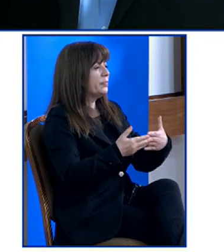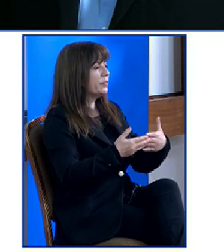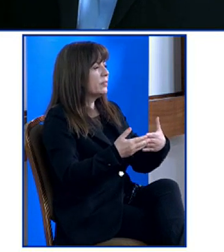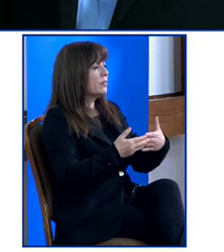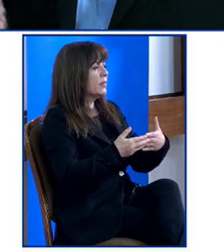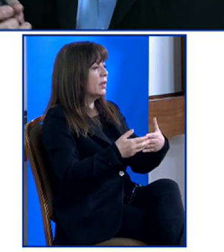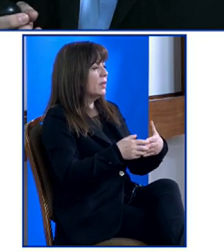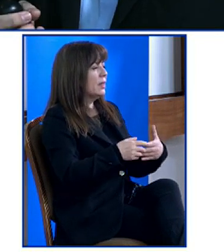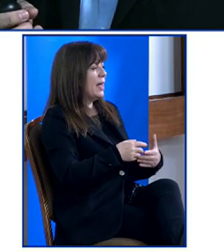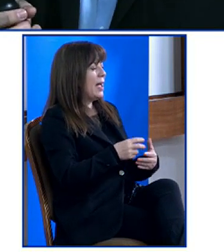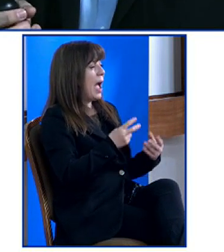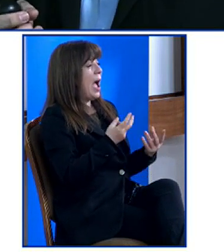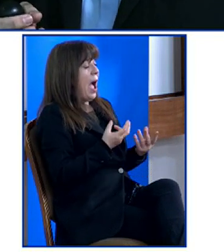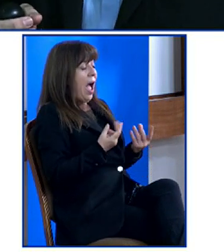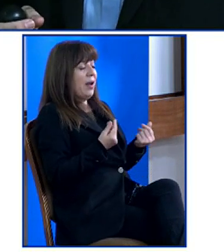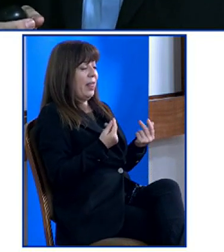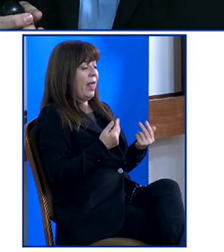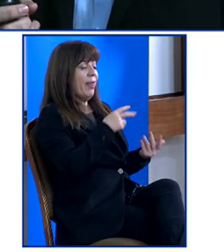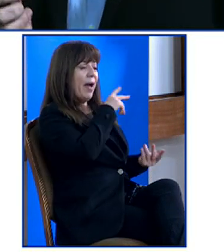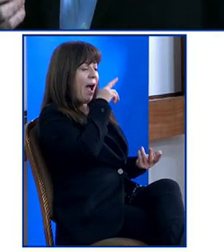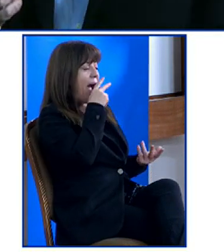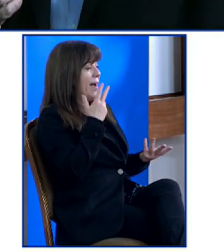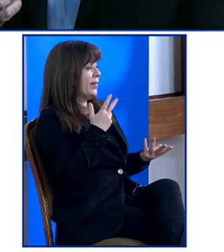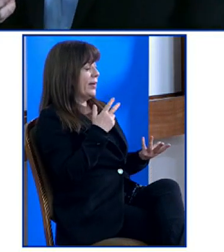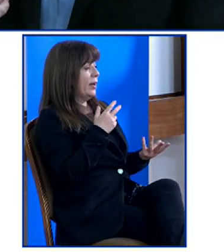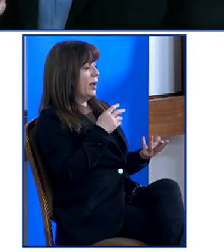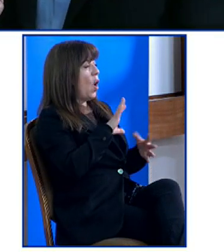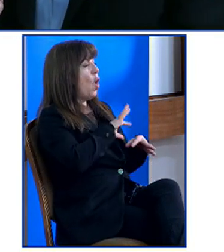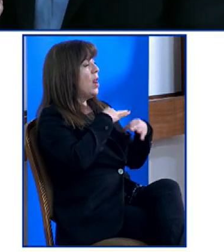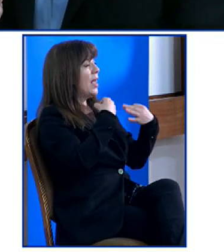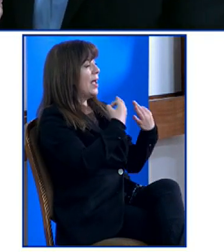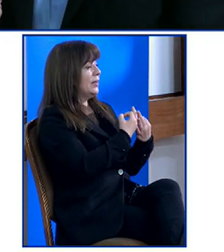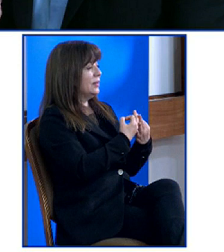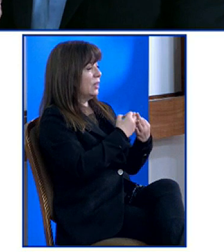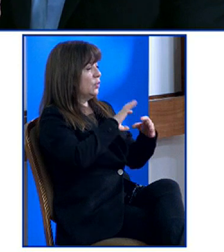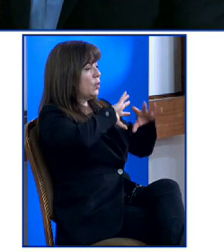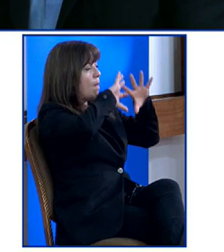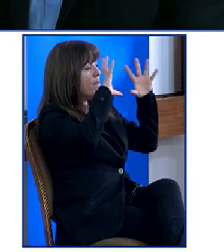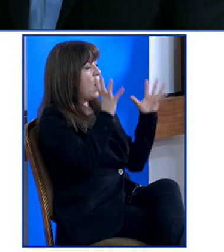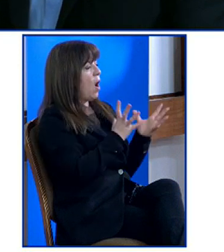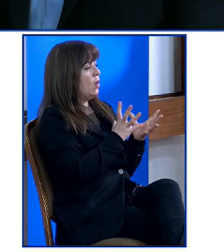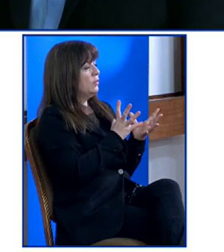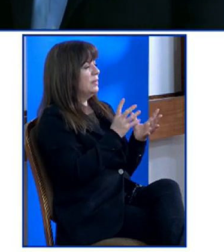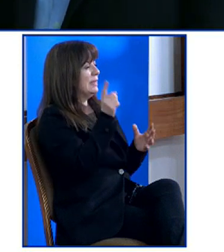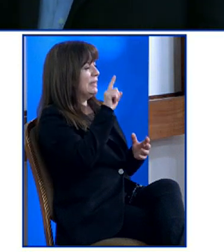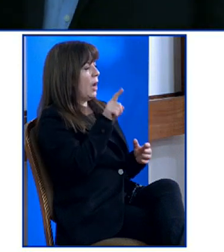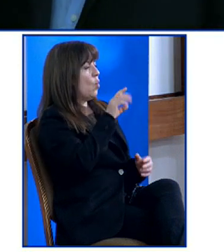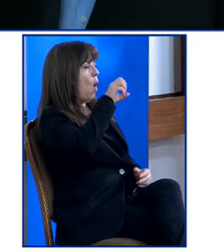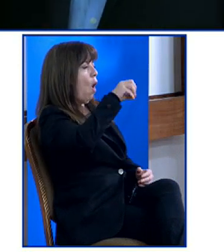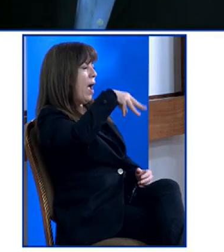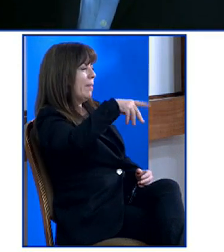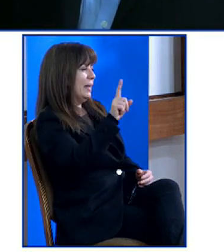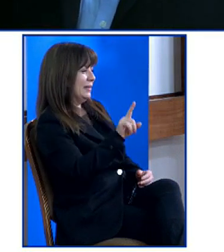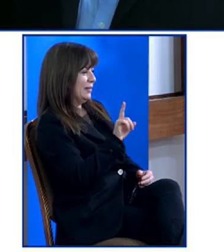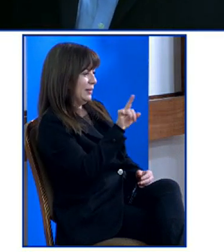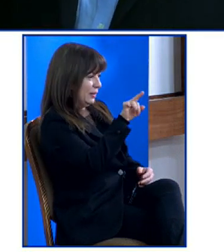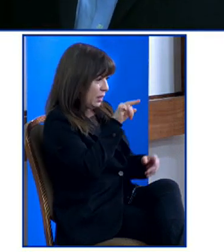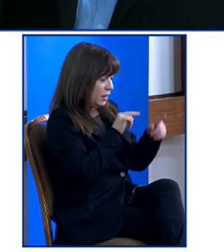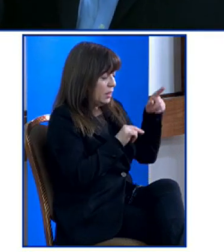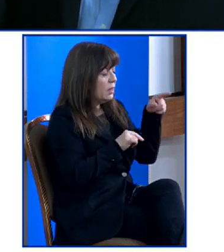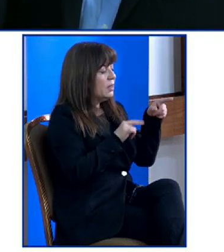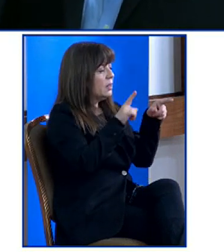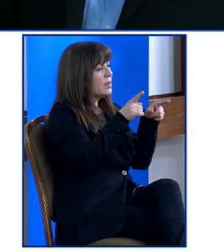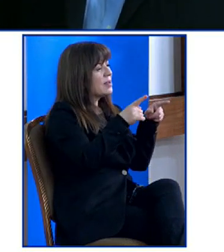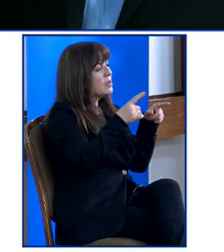las guías de calidad de aire por parte de la Organización Mundial de la Salud, la evidencia que generamos en la red